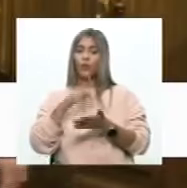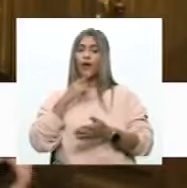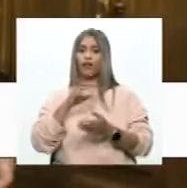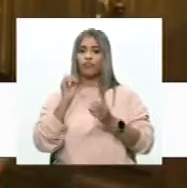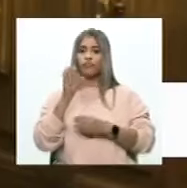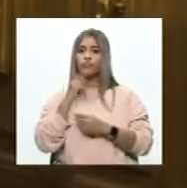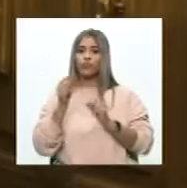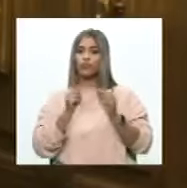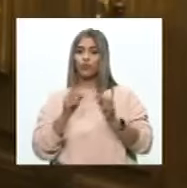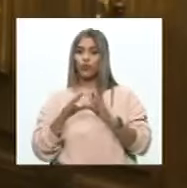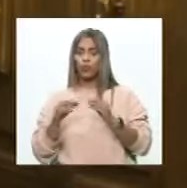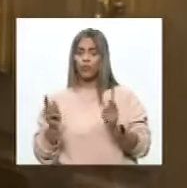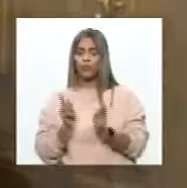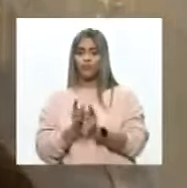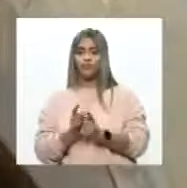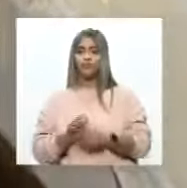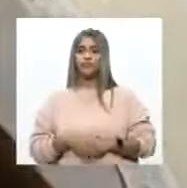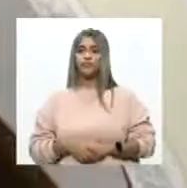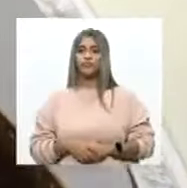presidente.